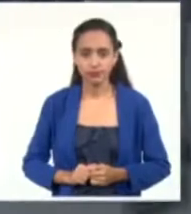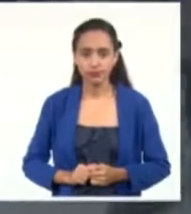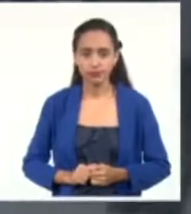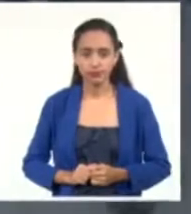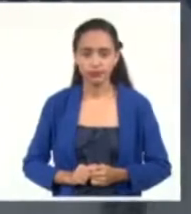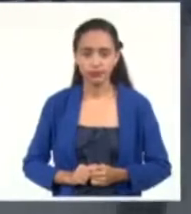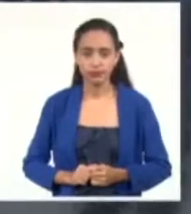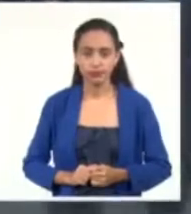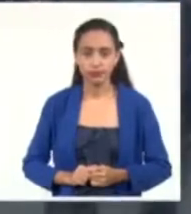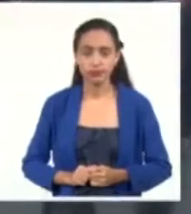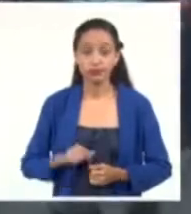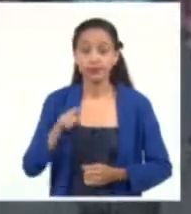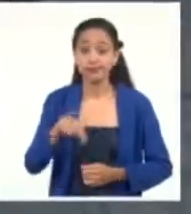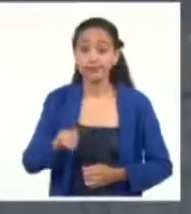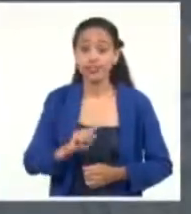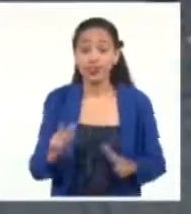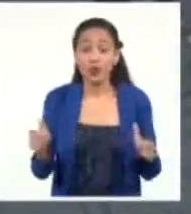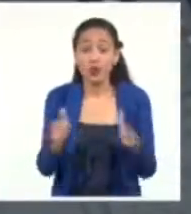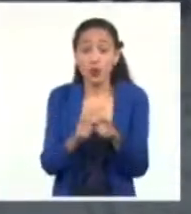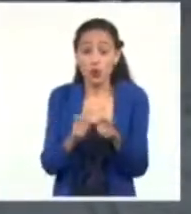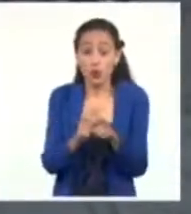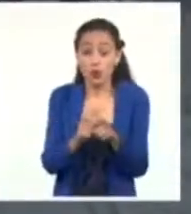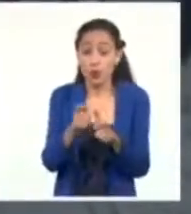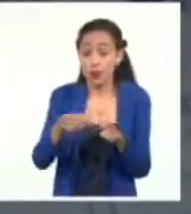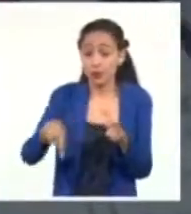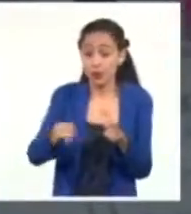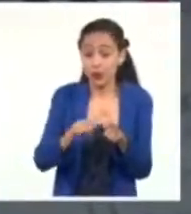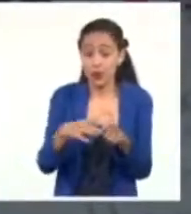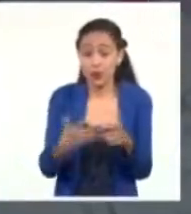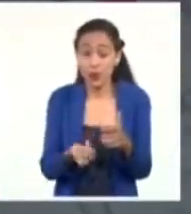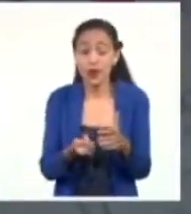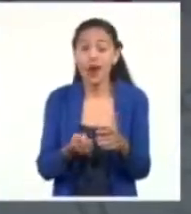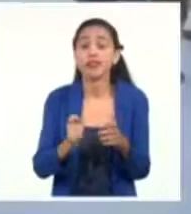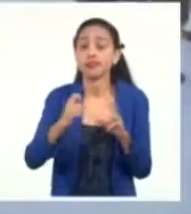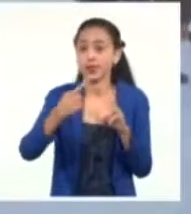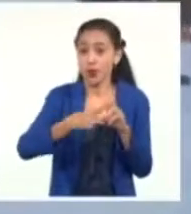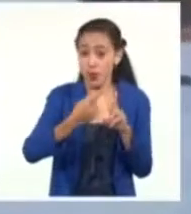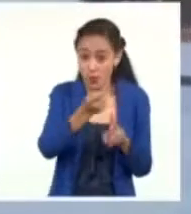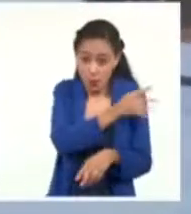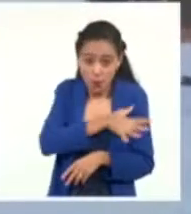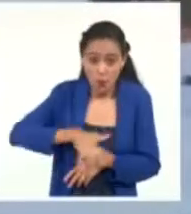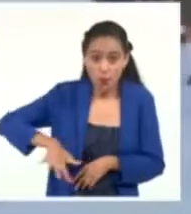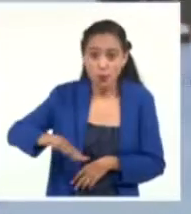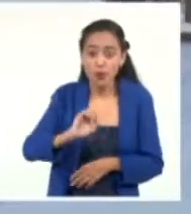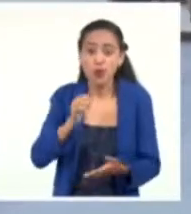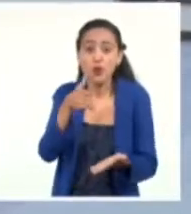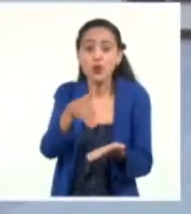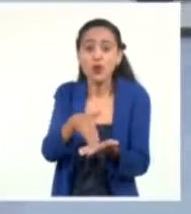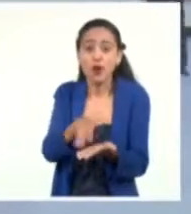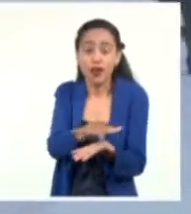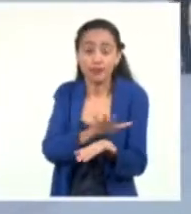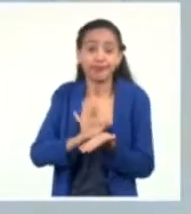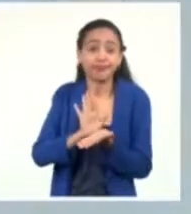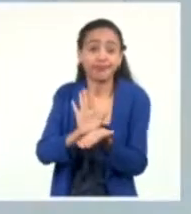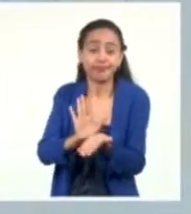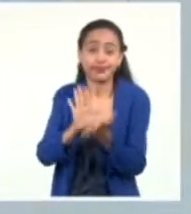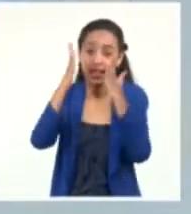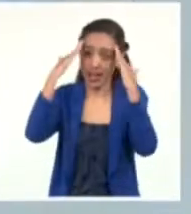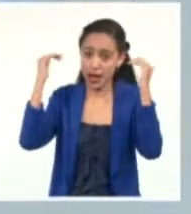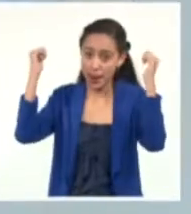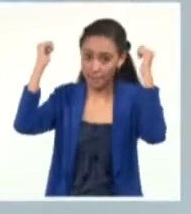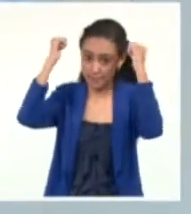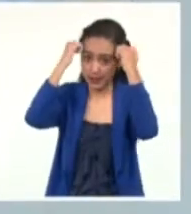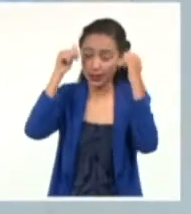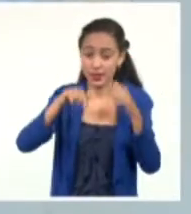Una representación del pueblo de Yaguajay en peregrinación hacia el complejo histórico Comandante Camilo Cienfuegos.